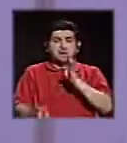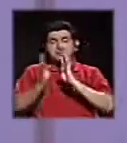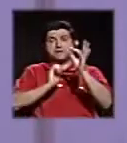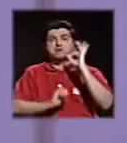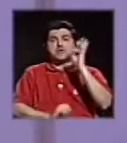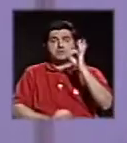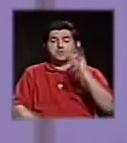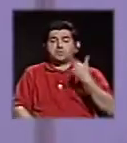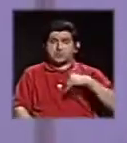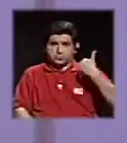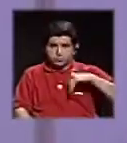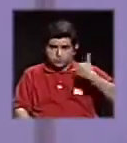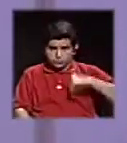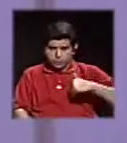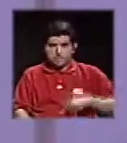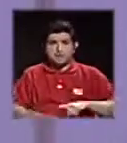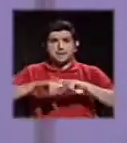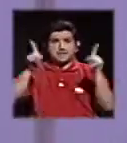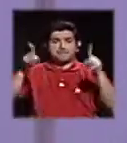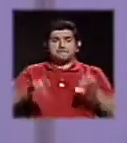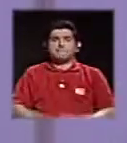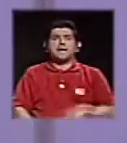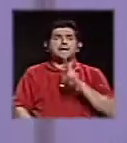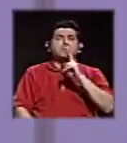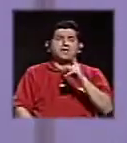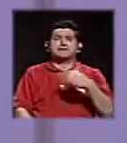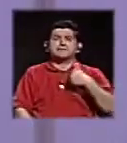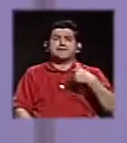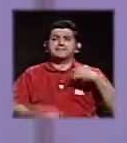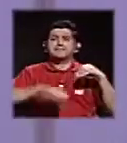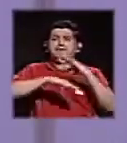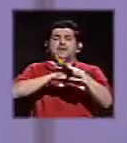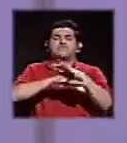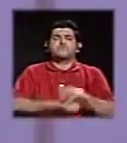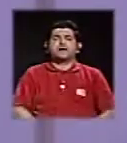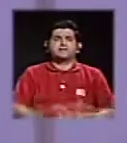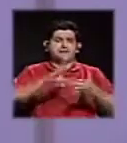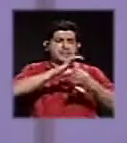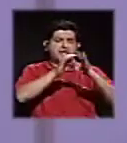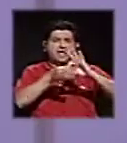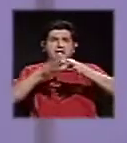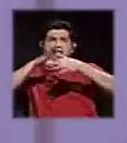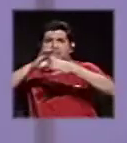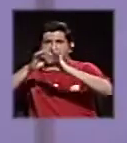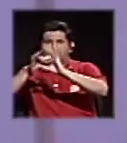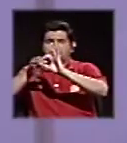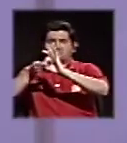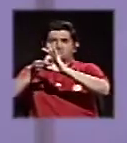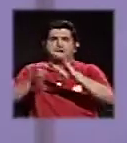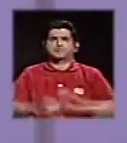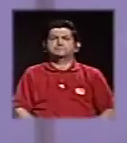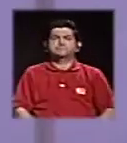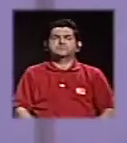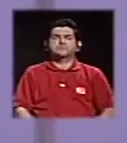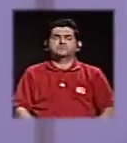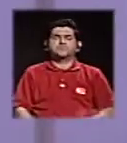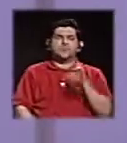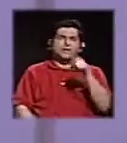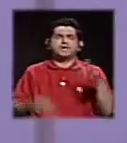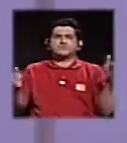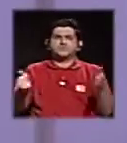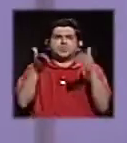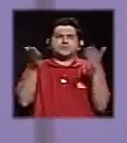de los hombres pero que sí lo cierto es que tiene un efecto en cadena de encadenamiento este porque estimula y